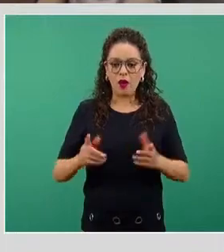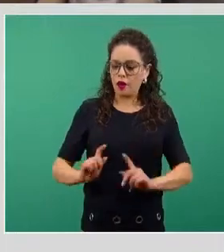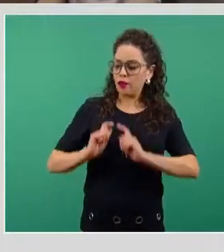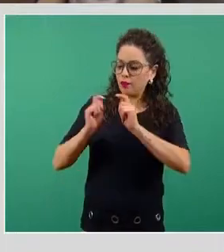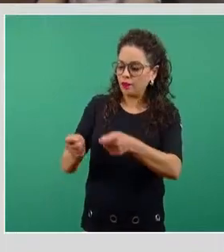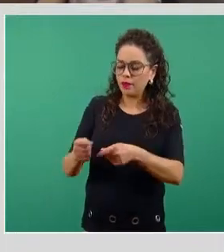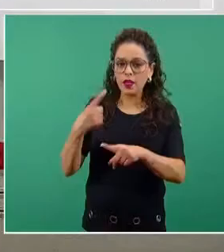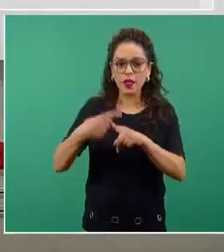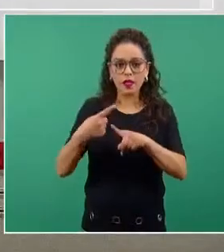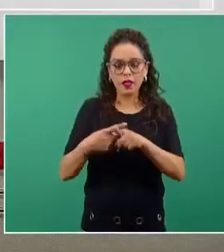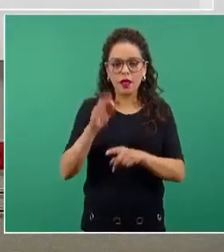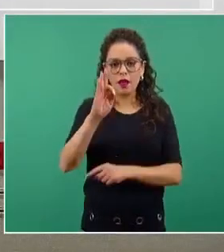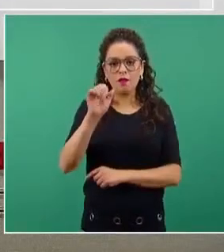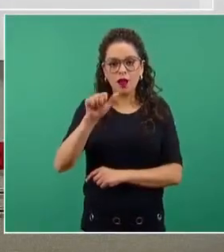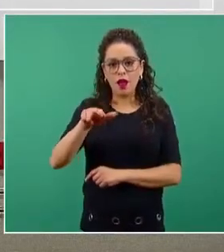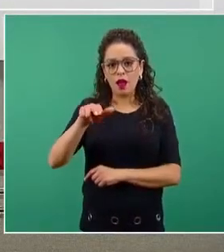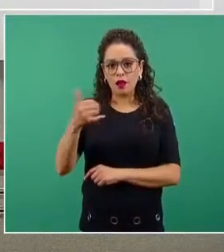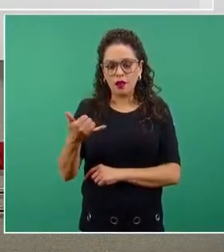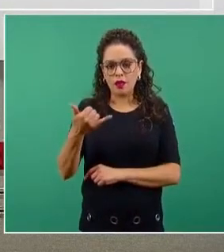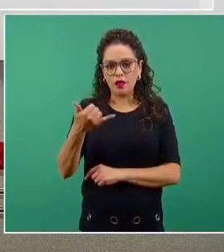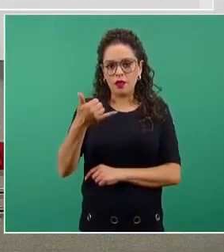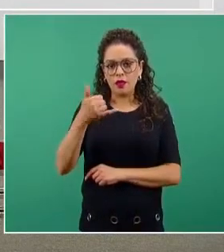palabra. Muchas gracias.